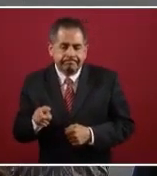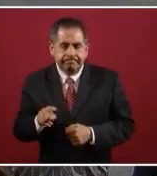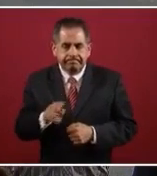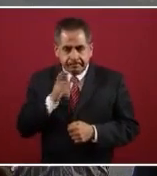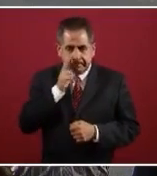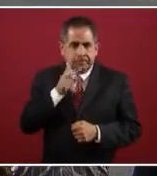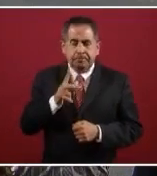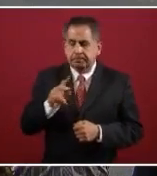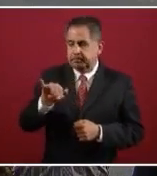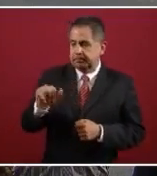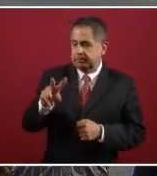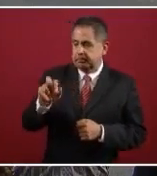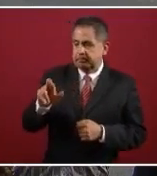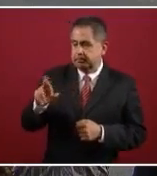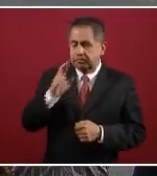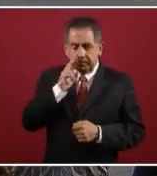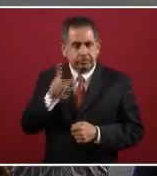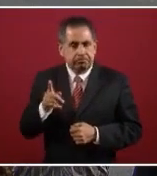Javier,